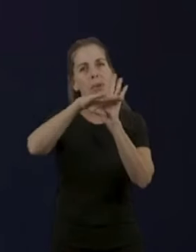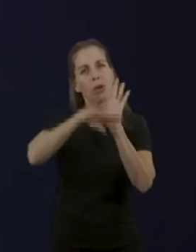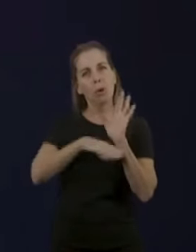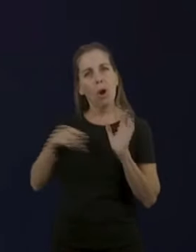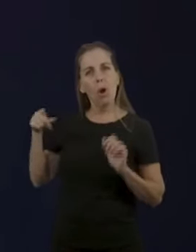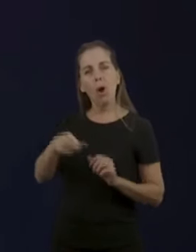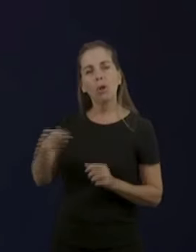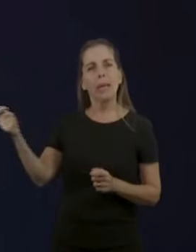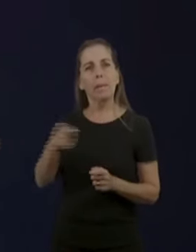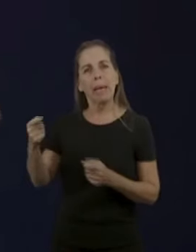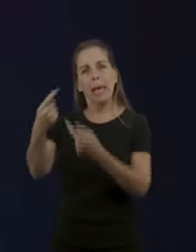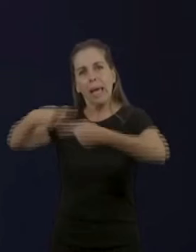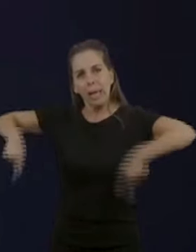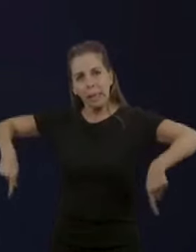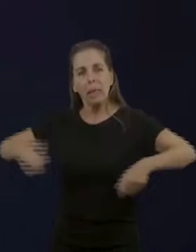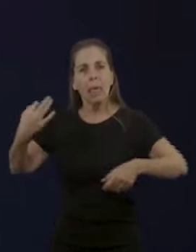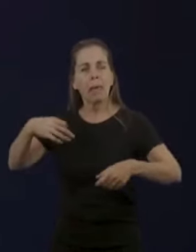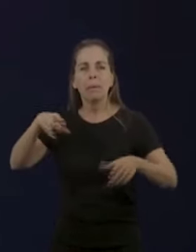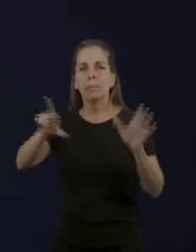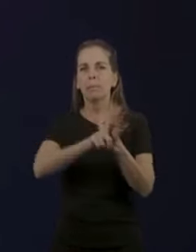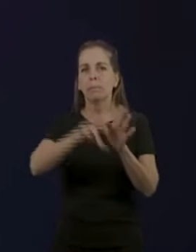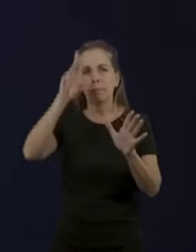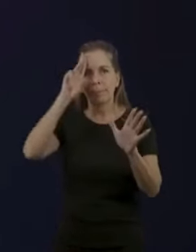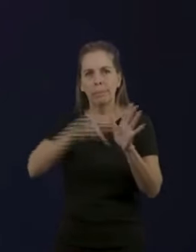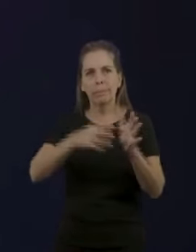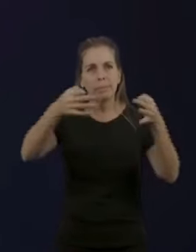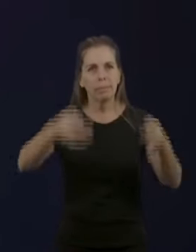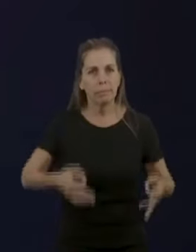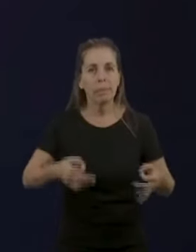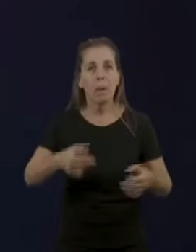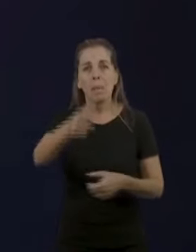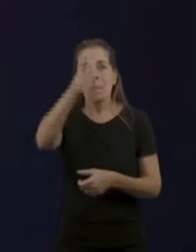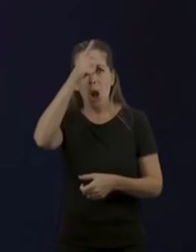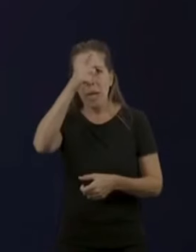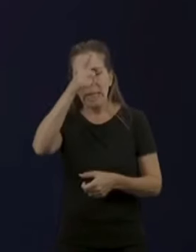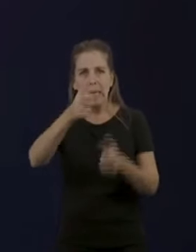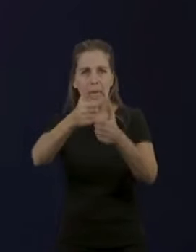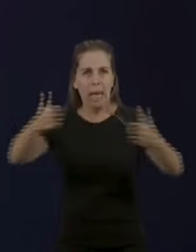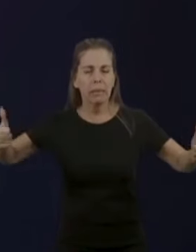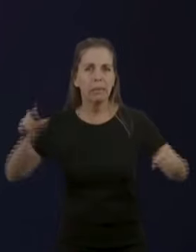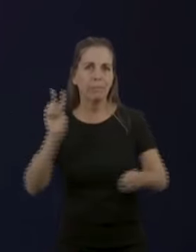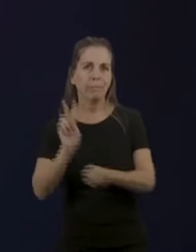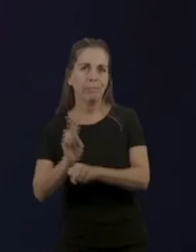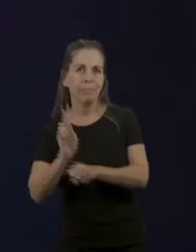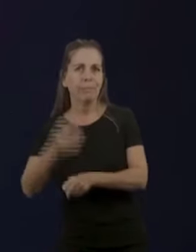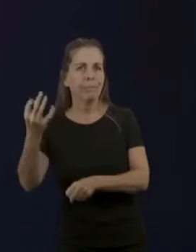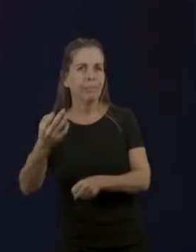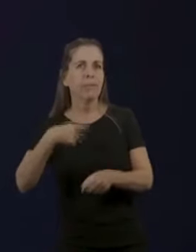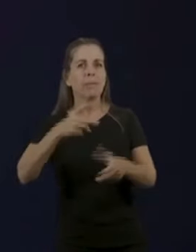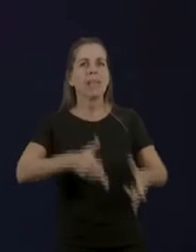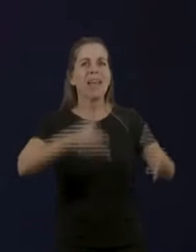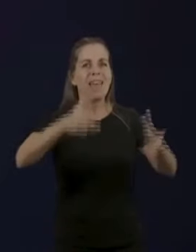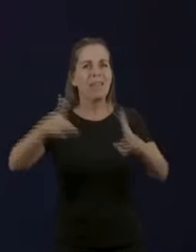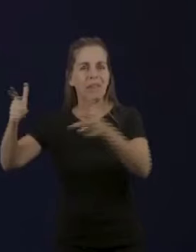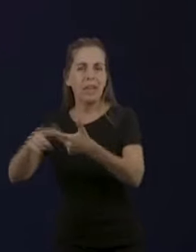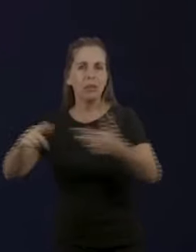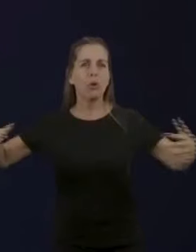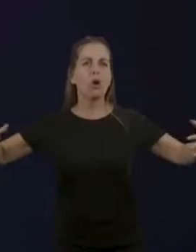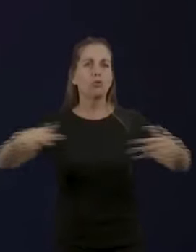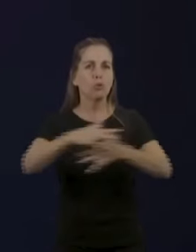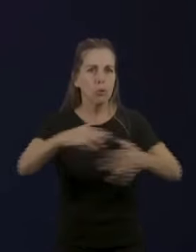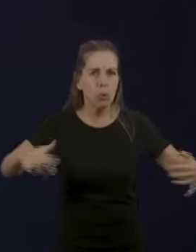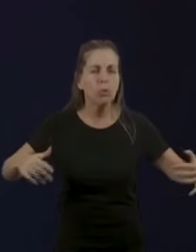vigente para hacer cumplir la ley las fuerzas federales están custodiando los edificios y rutas y se ha dado la orden